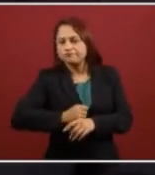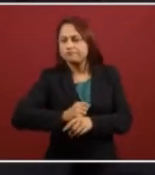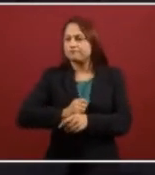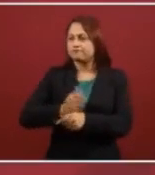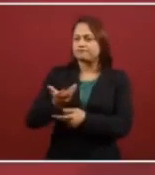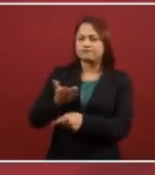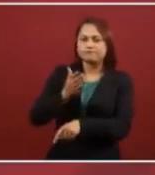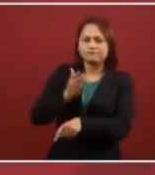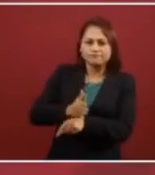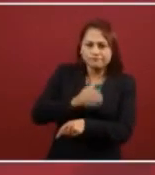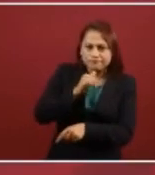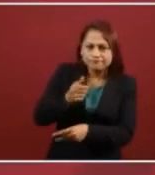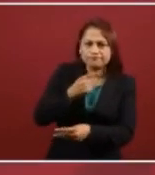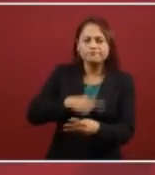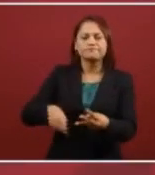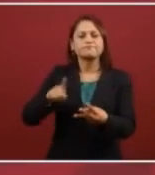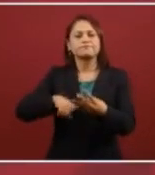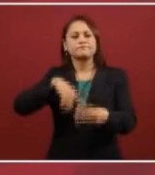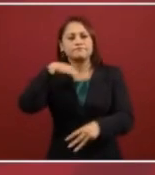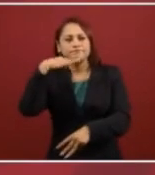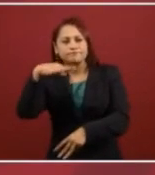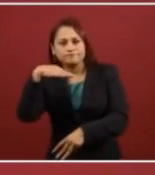influentialism, nepotism, corruption